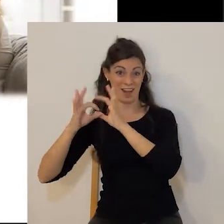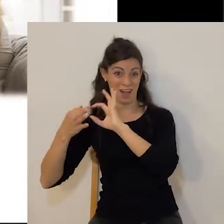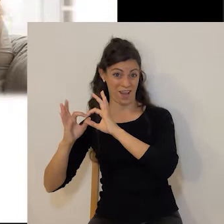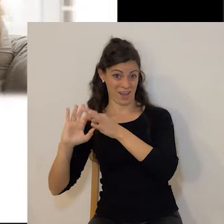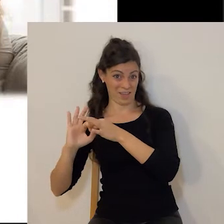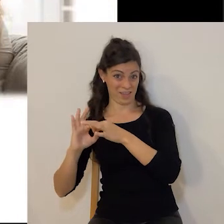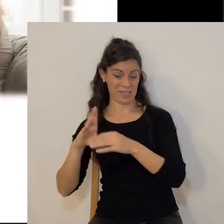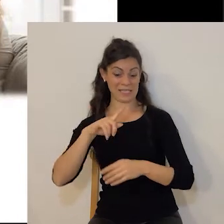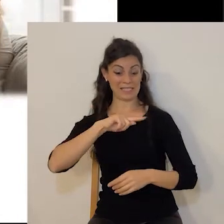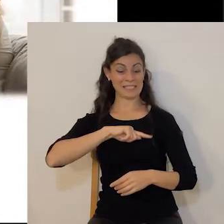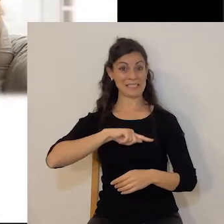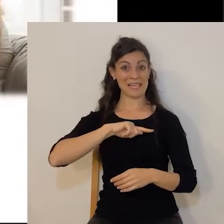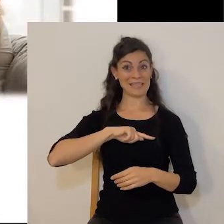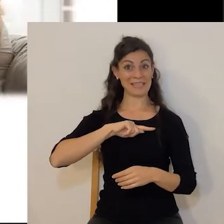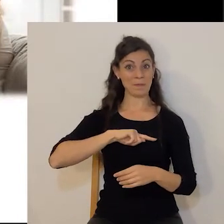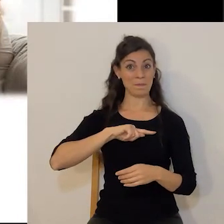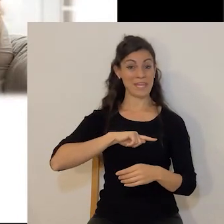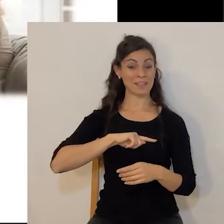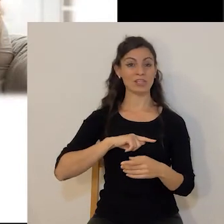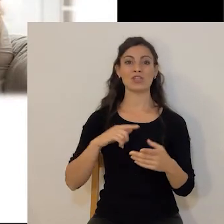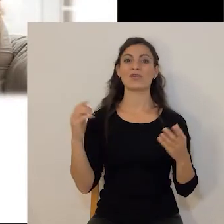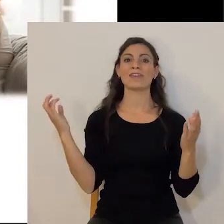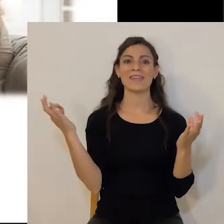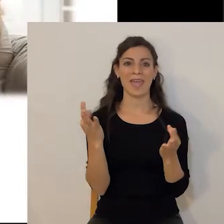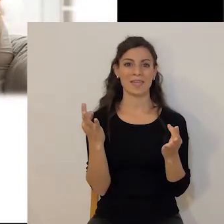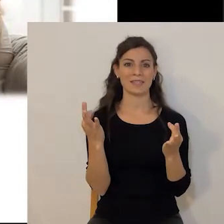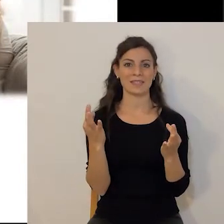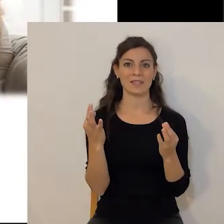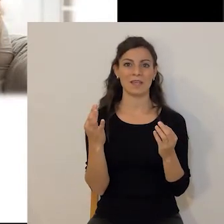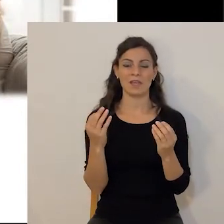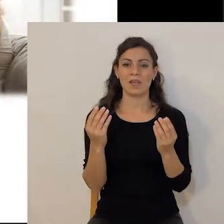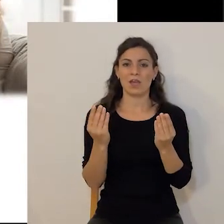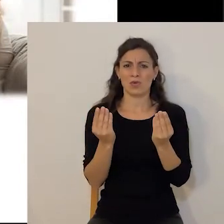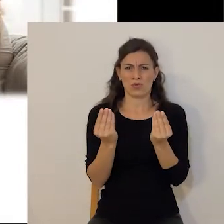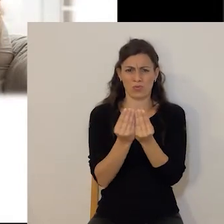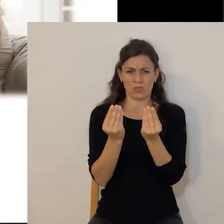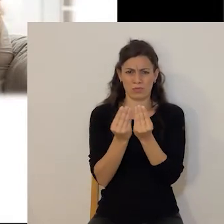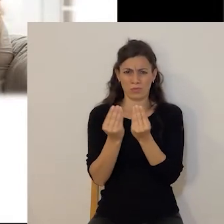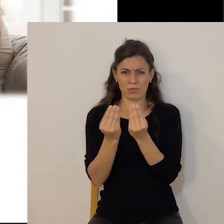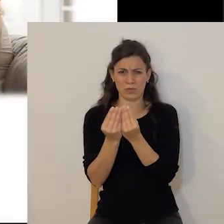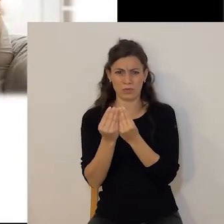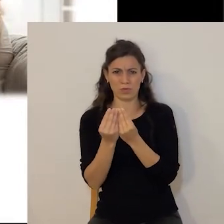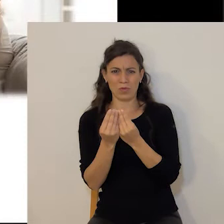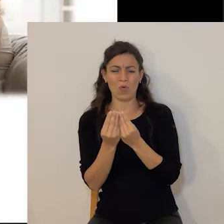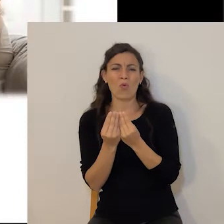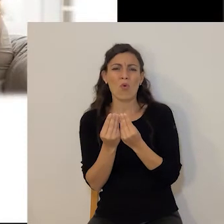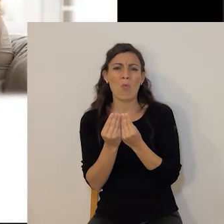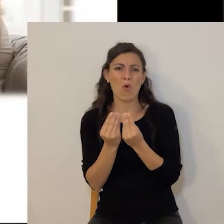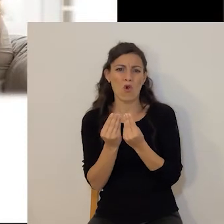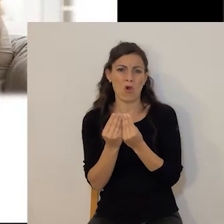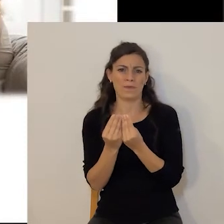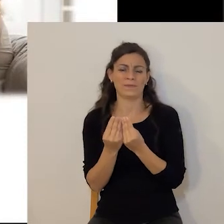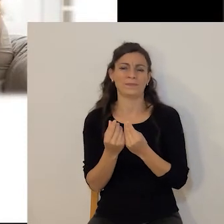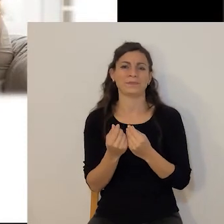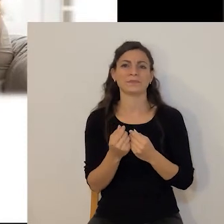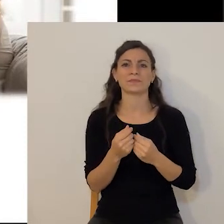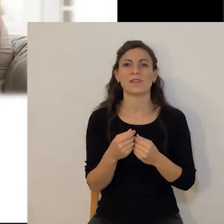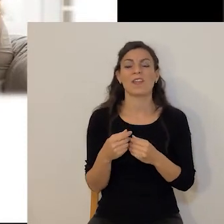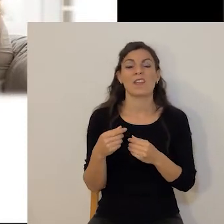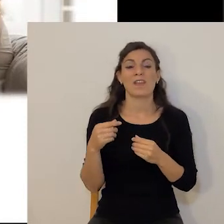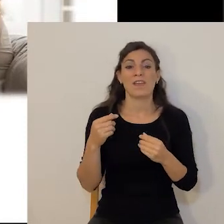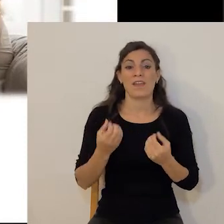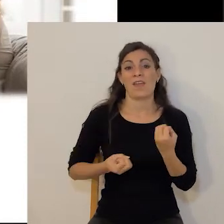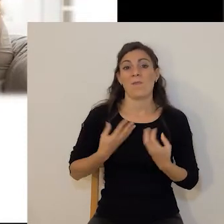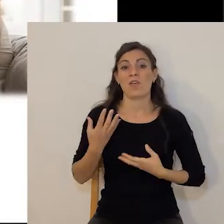Un sentimiento sería ya el cúmulo. Entonces, no hay emociones negativas. Nos dicen,